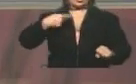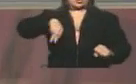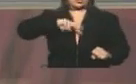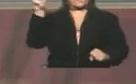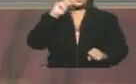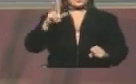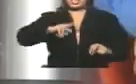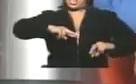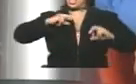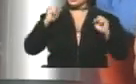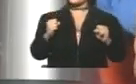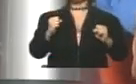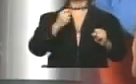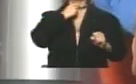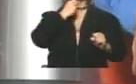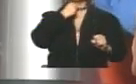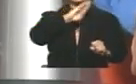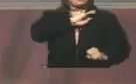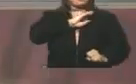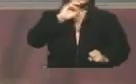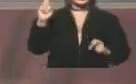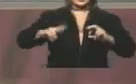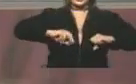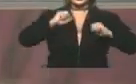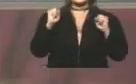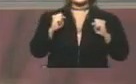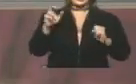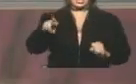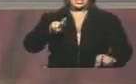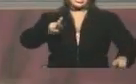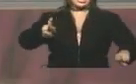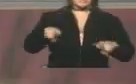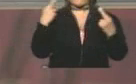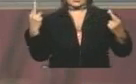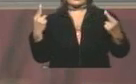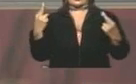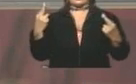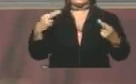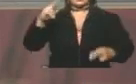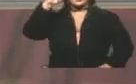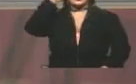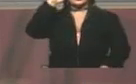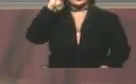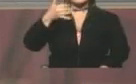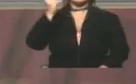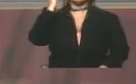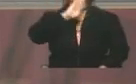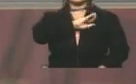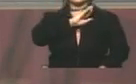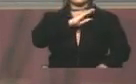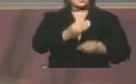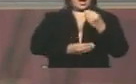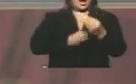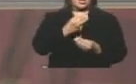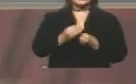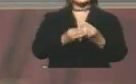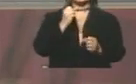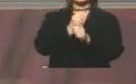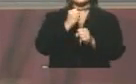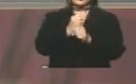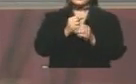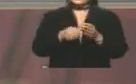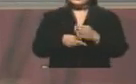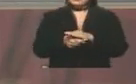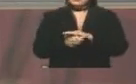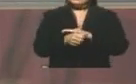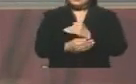es. Rebeldía con gusto en este caso. Con gusto, con causa, con razón. Y bueno, pues ahí estamos haciendo un trabajo de